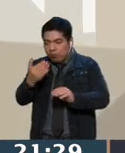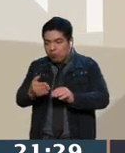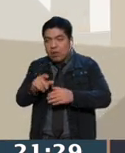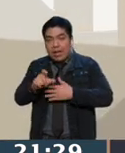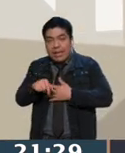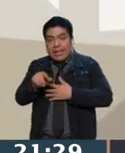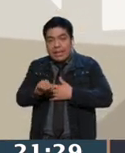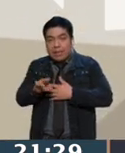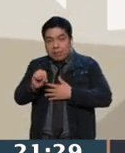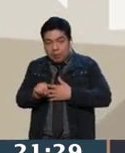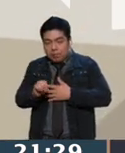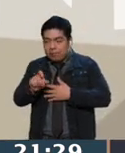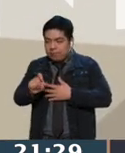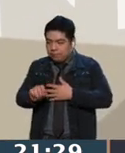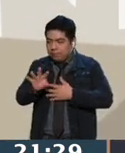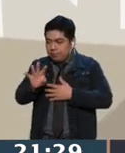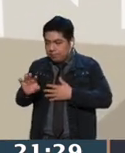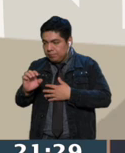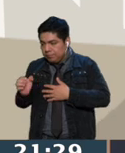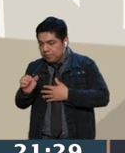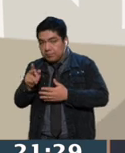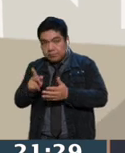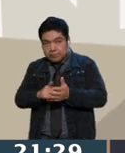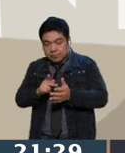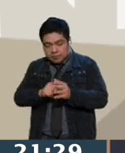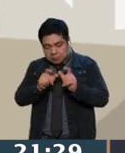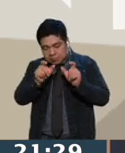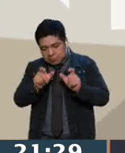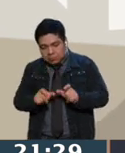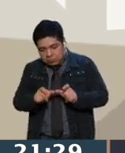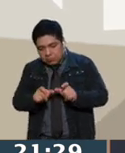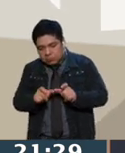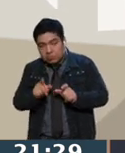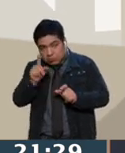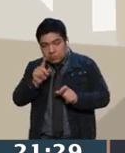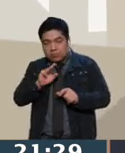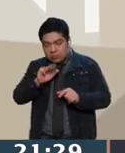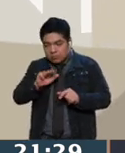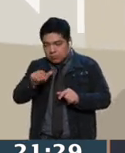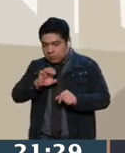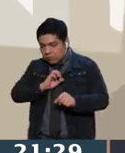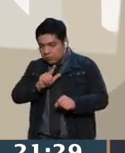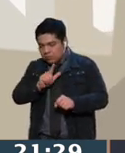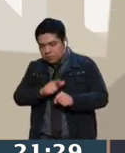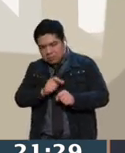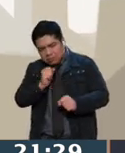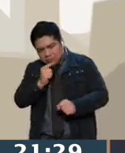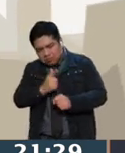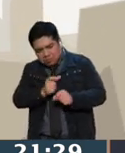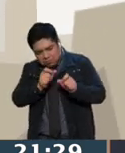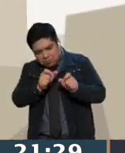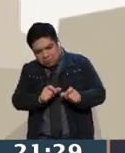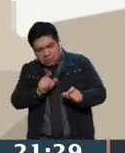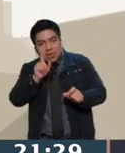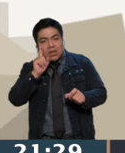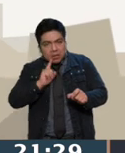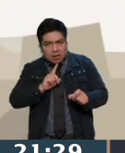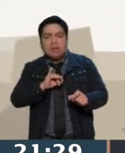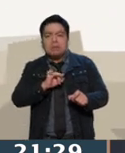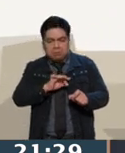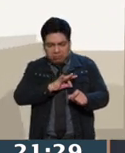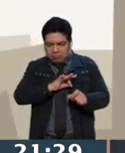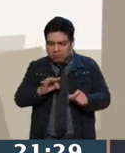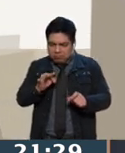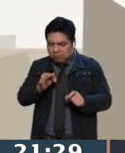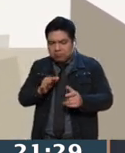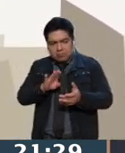quimioterapia. El 24 de enero fue valorada por Oncología de Michoacán, donde se determinó que la paciente era candidata a un